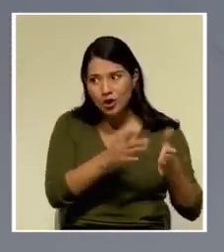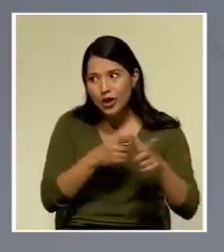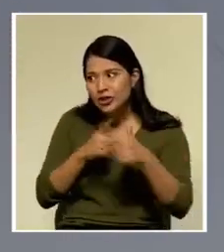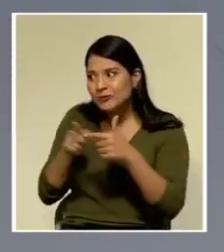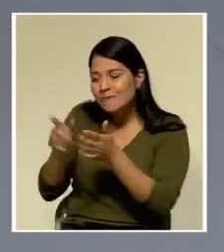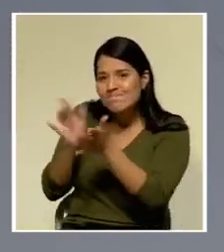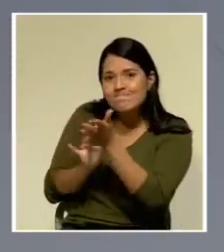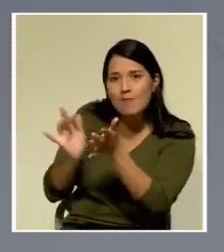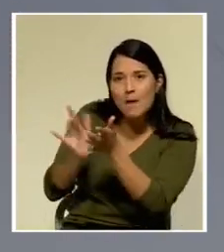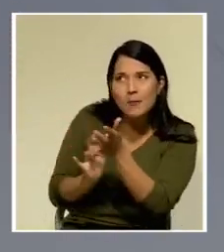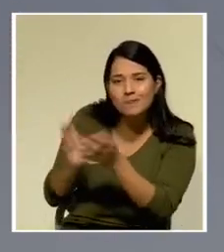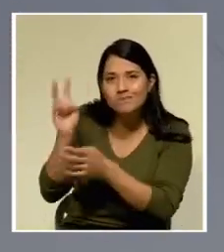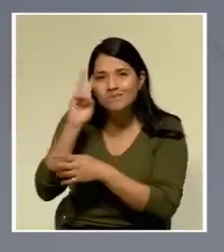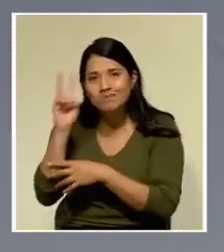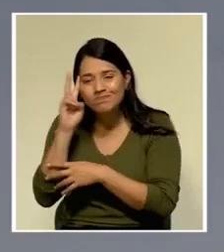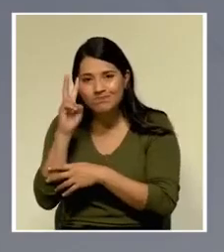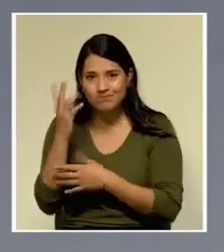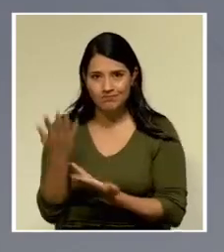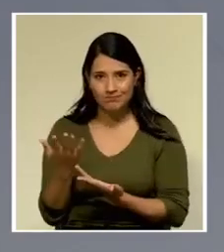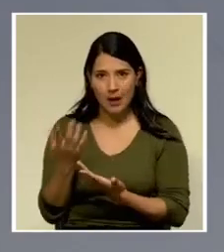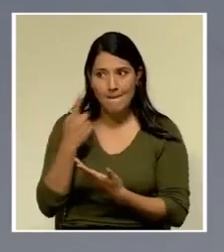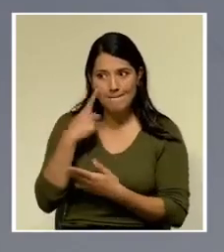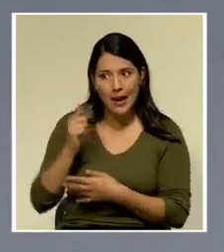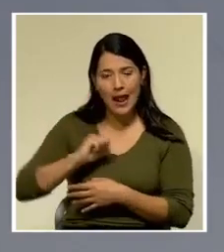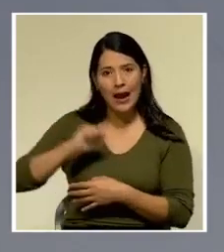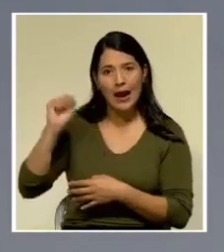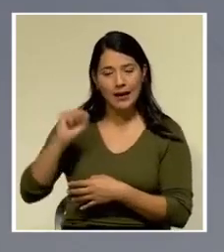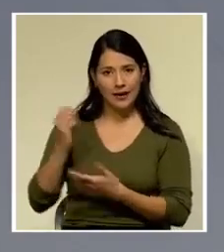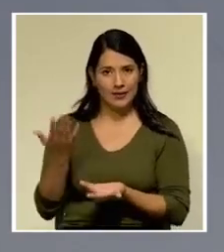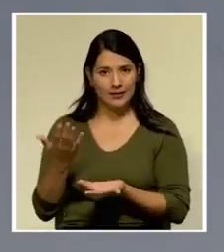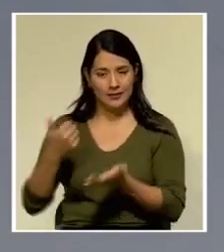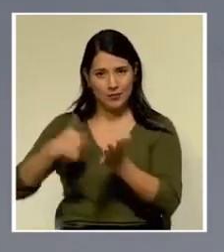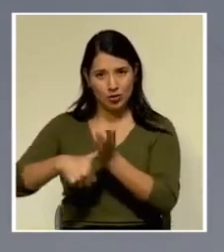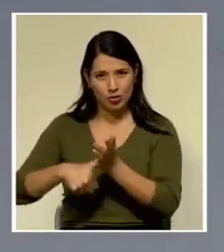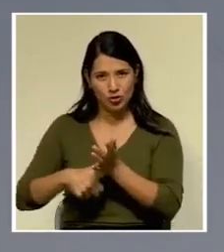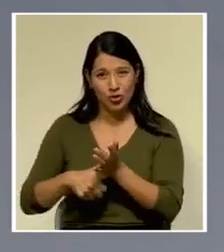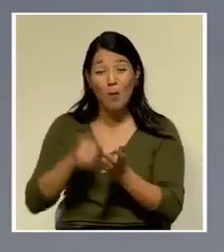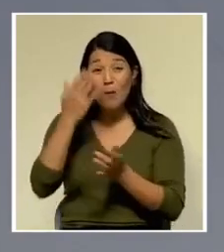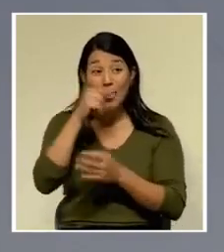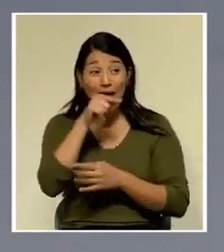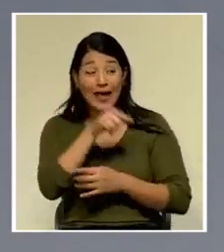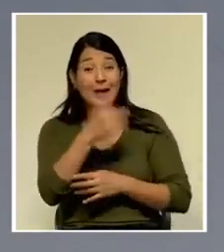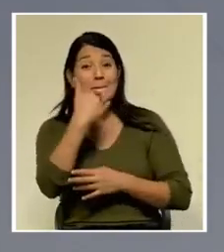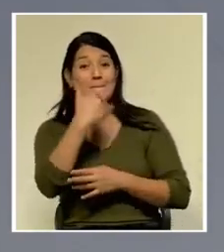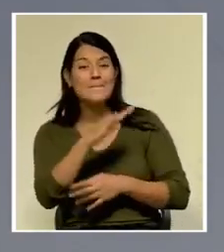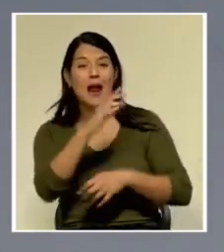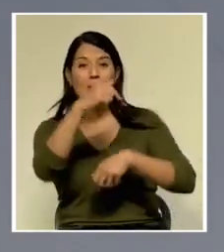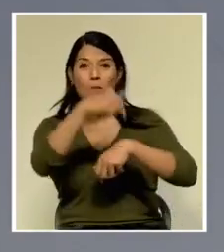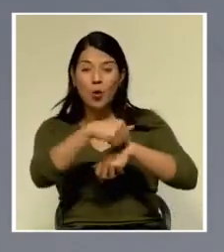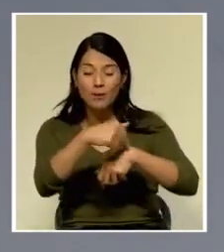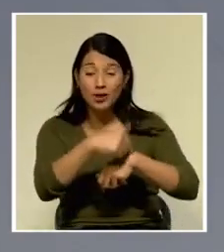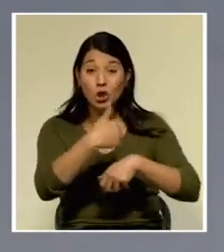supuesto, claramente se debió haber aprovechado ese mal momento de cuestionamientos sistemáticos al